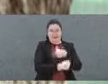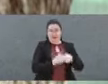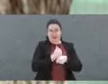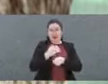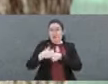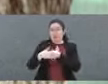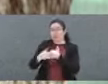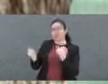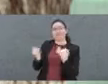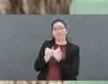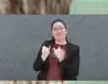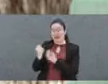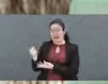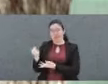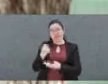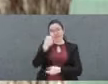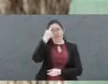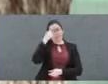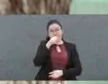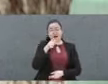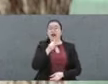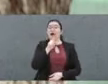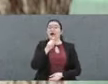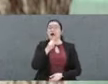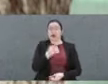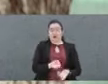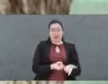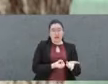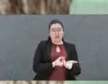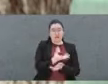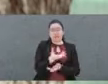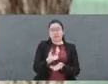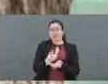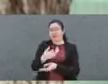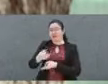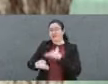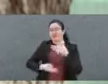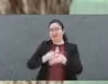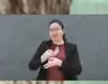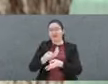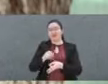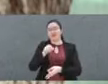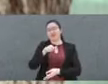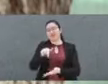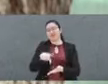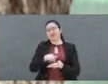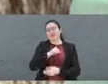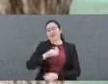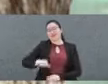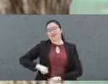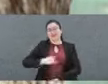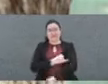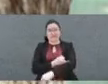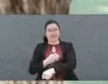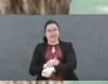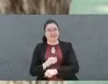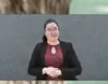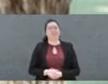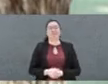año para poder mejorar el suministro de agua en la alcaldía Iztacalco. Asimismo, hay otras